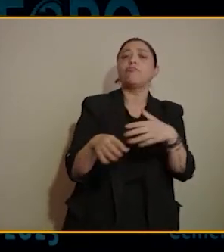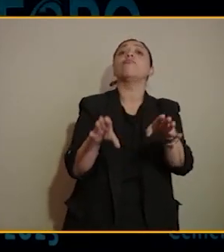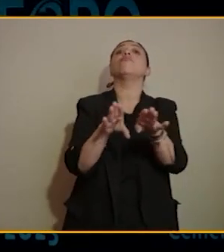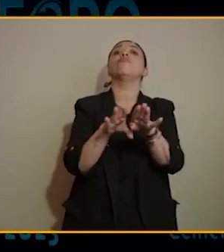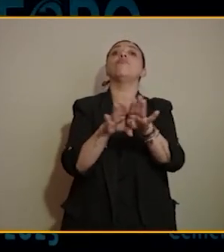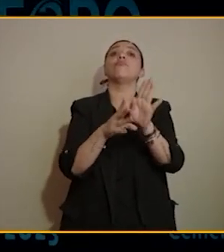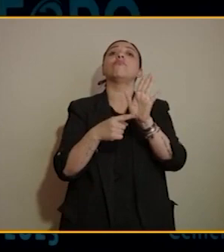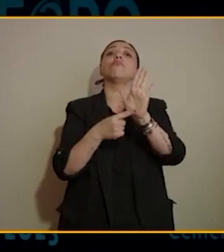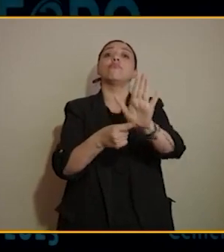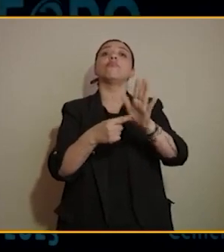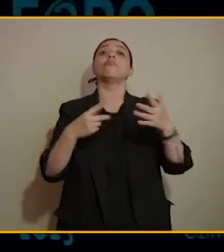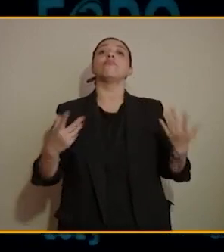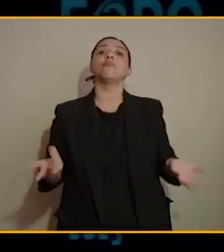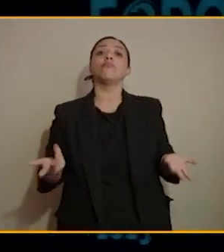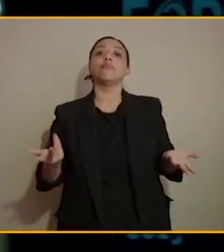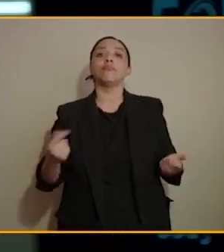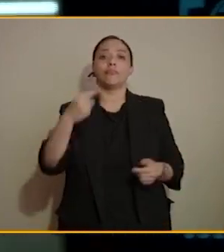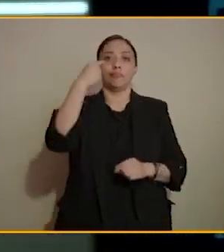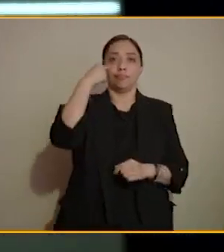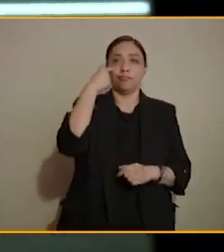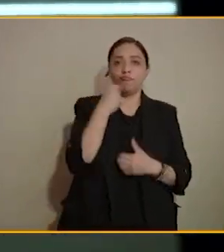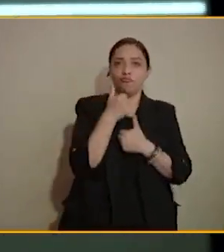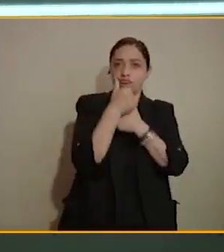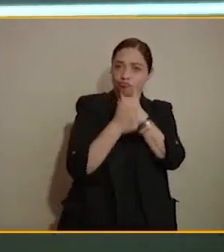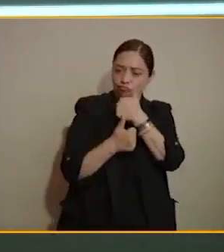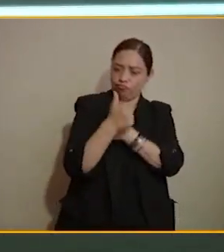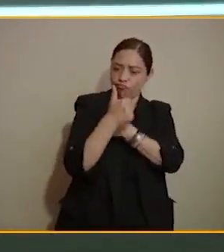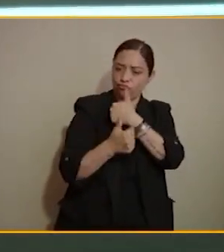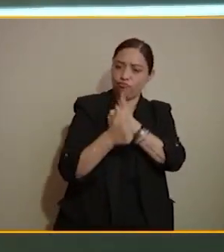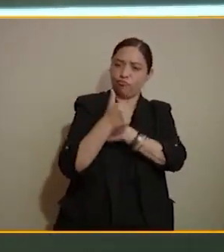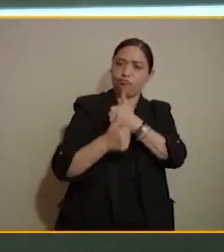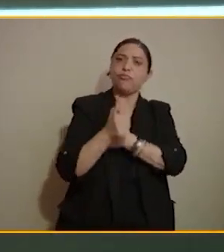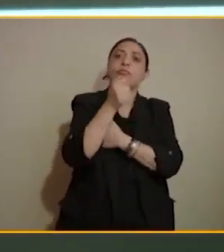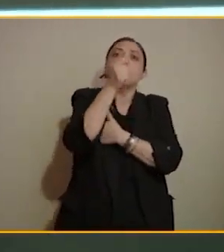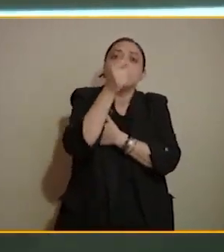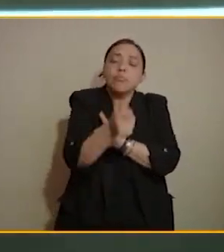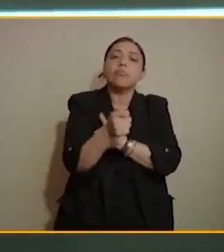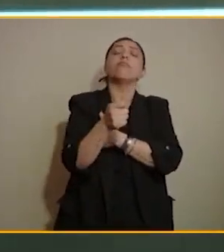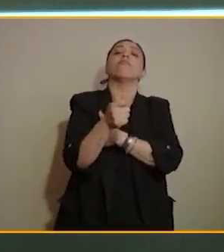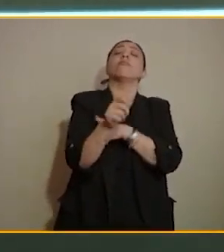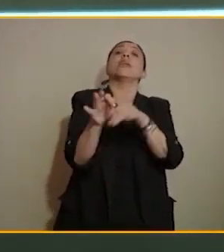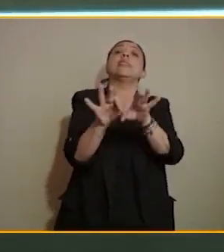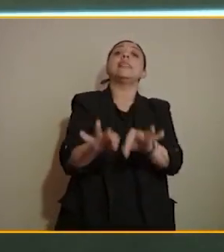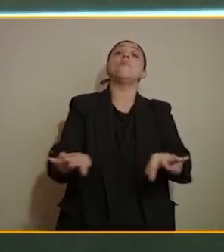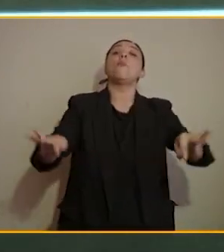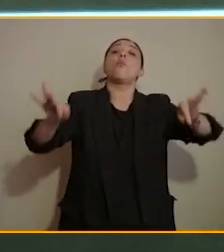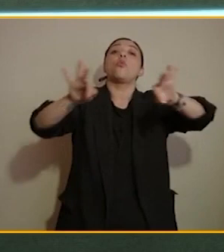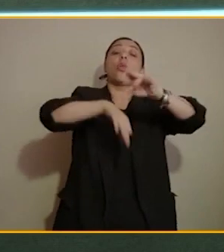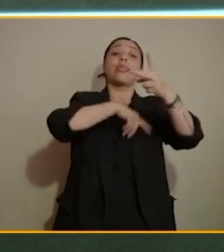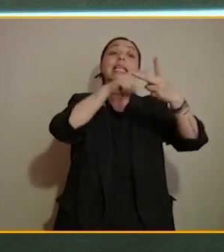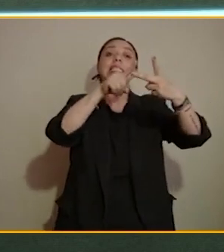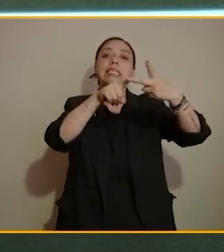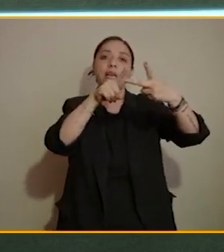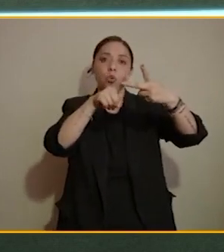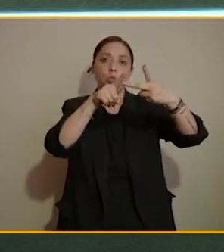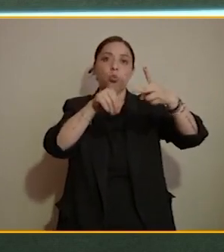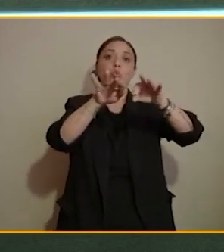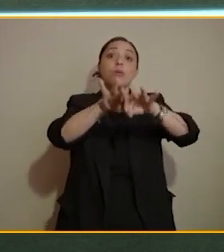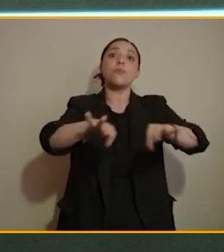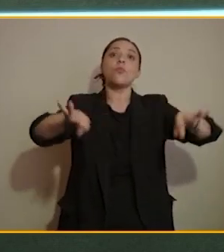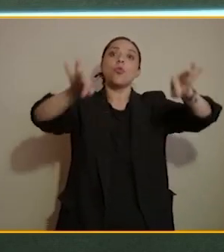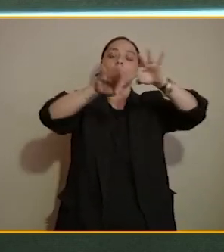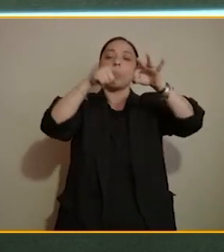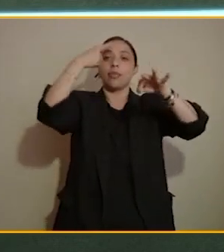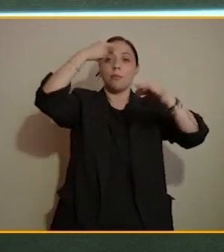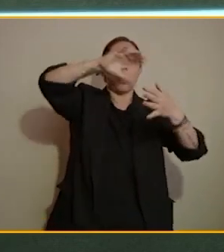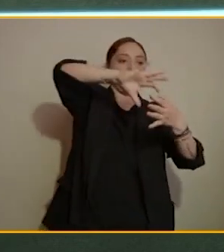empresas? Competitividad es el segundo factor que se va a exponer como uno de los factores clave para ensamblar estas cadenas